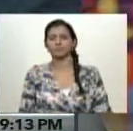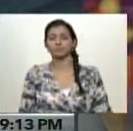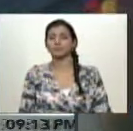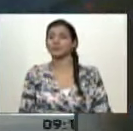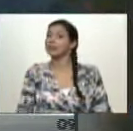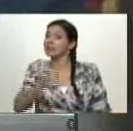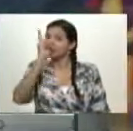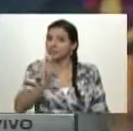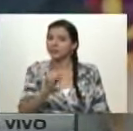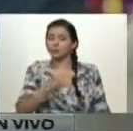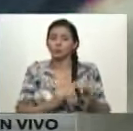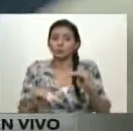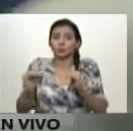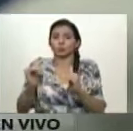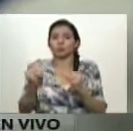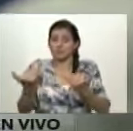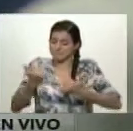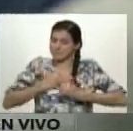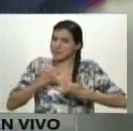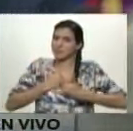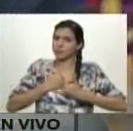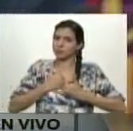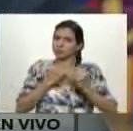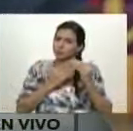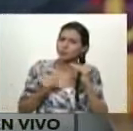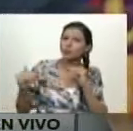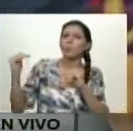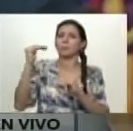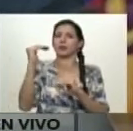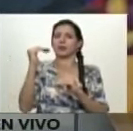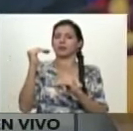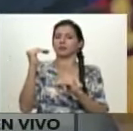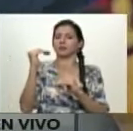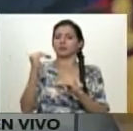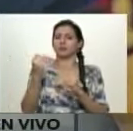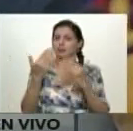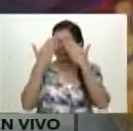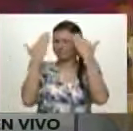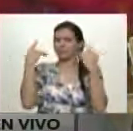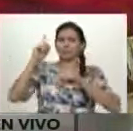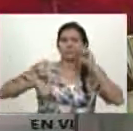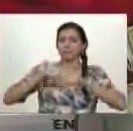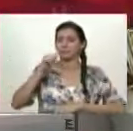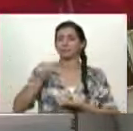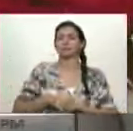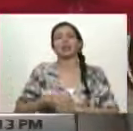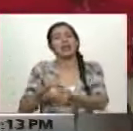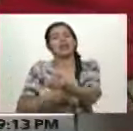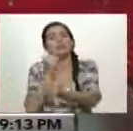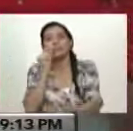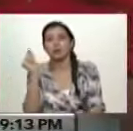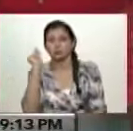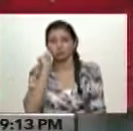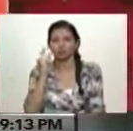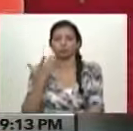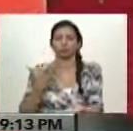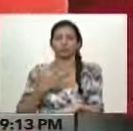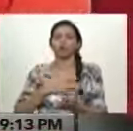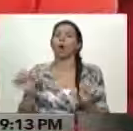Tenemos que superarnos a nosotros mismos, hermanos, hermanas, camaradas.